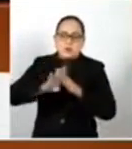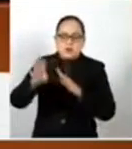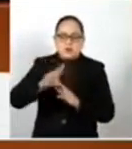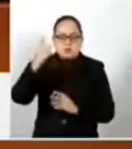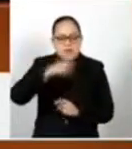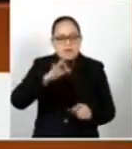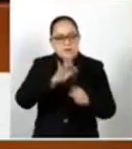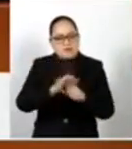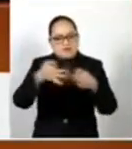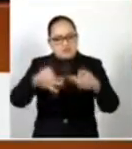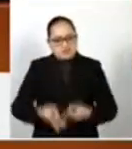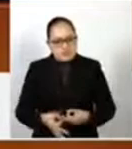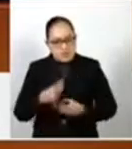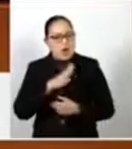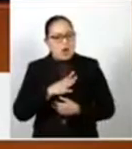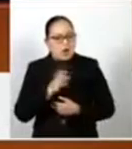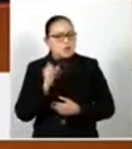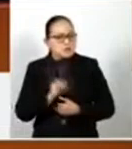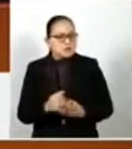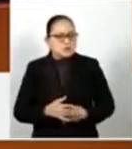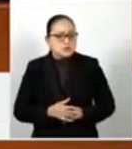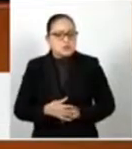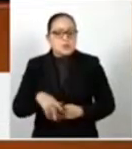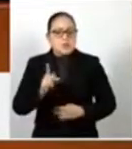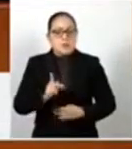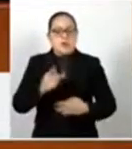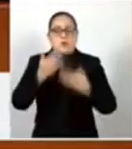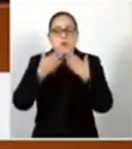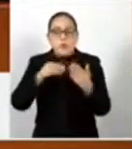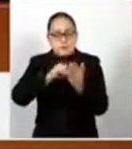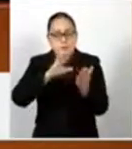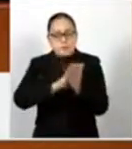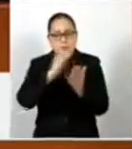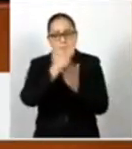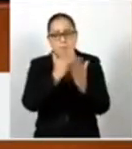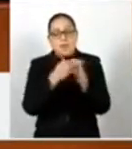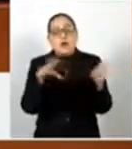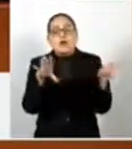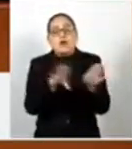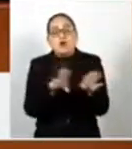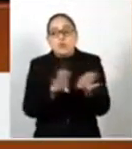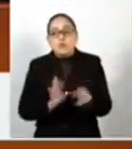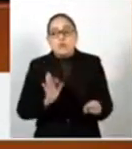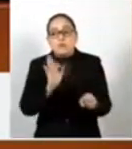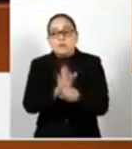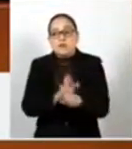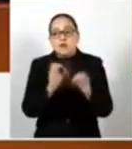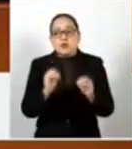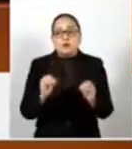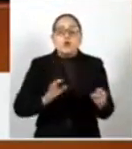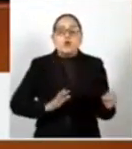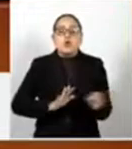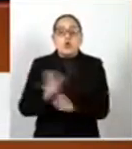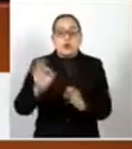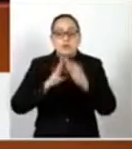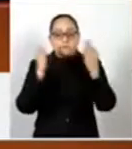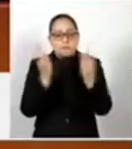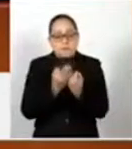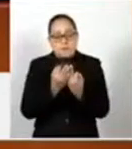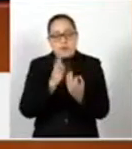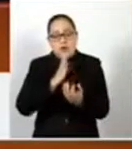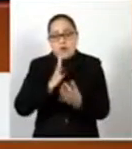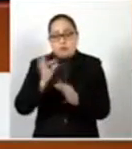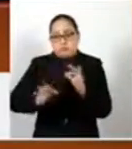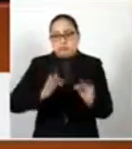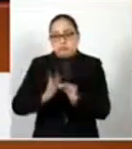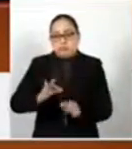defensa adecuada, pero al no haber establecido cómo o mediante qué instrumentos se garantizará